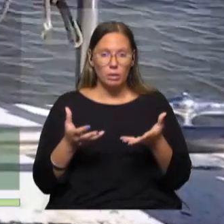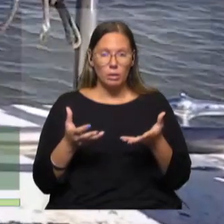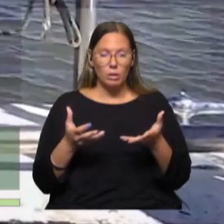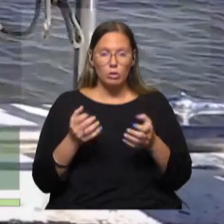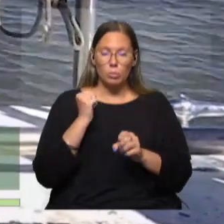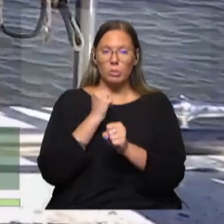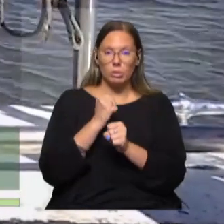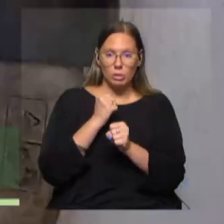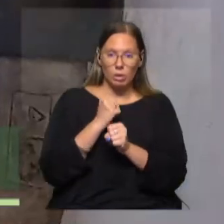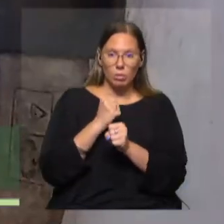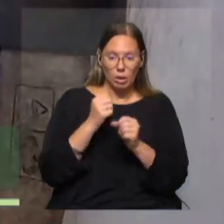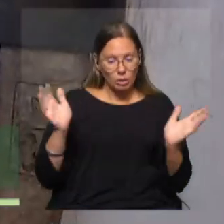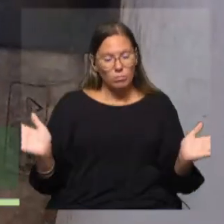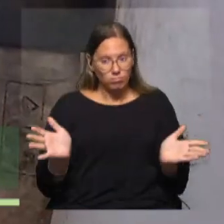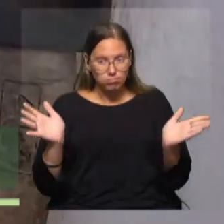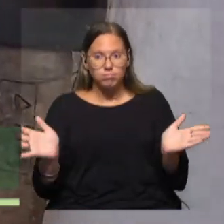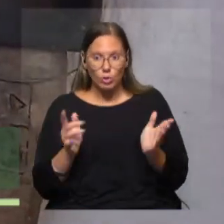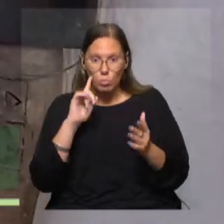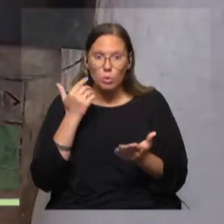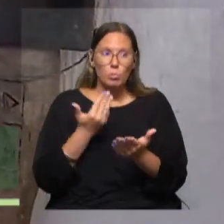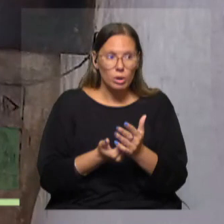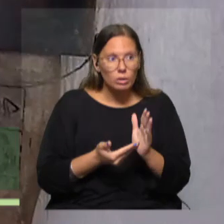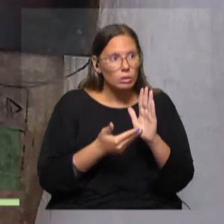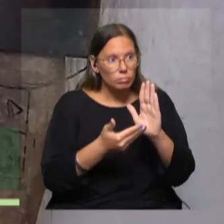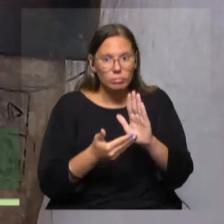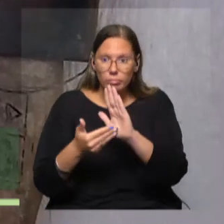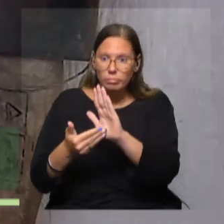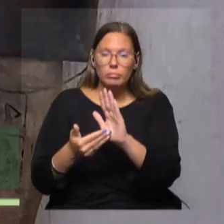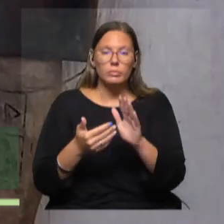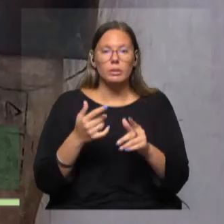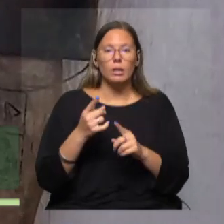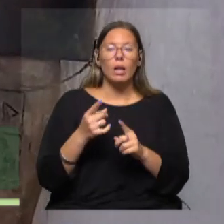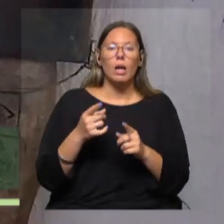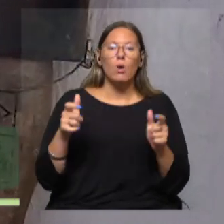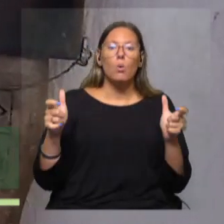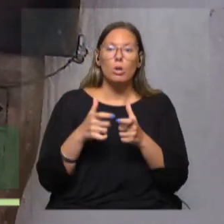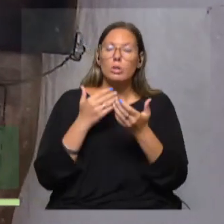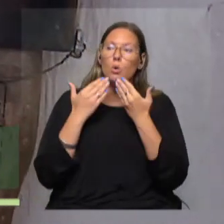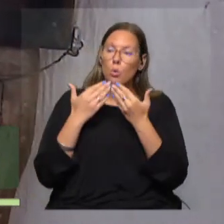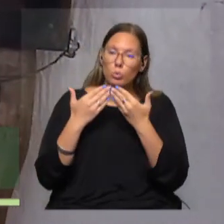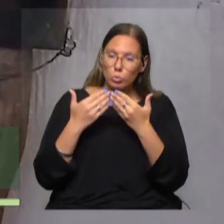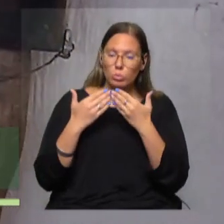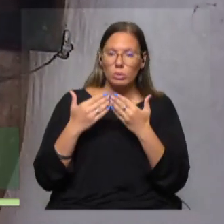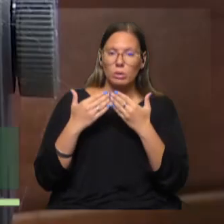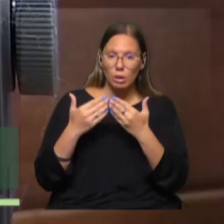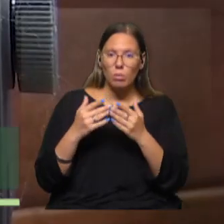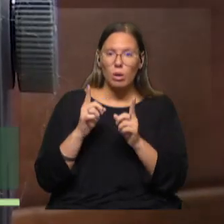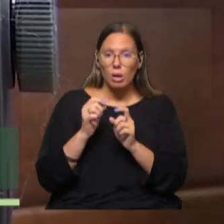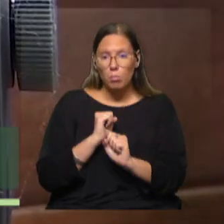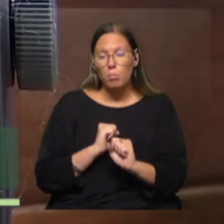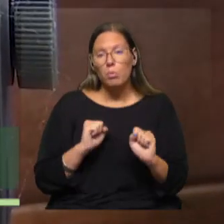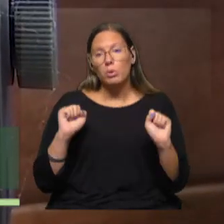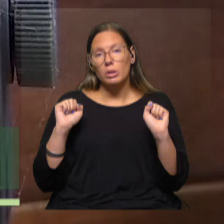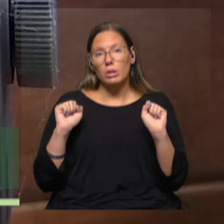somos los trabajadores los que venimos impulsando propuestas y que llegamos a un consejo consultivo que entendíamos que podía ser